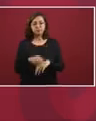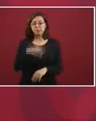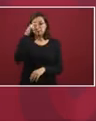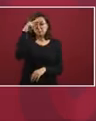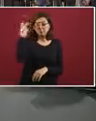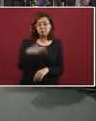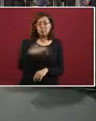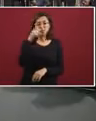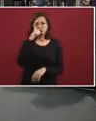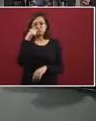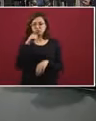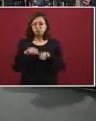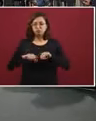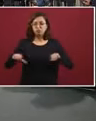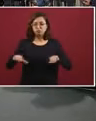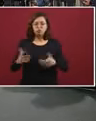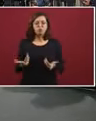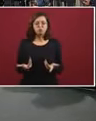una democracia con mucho peso.